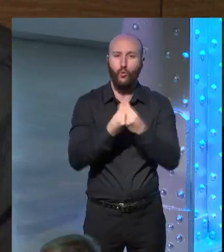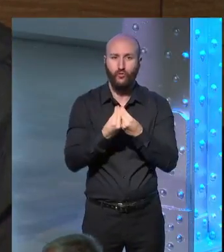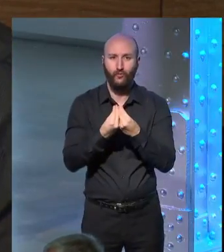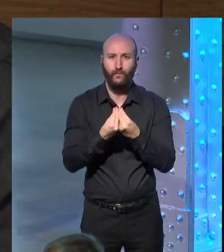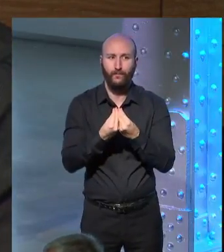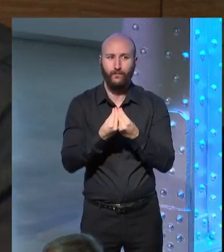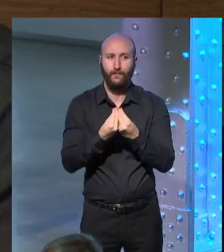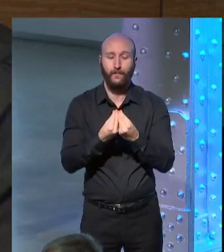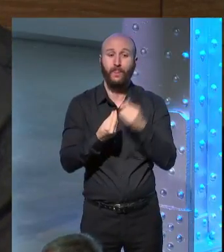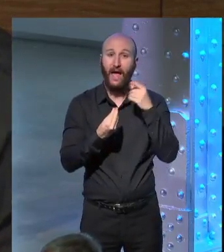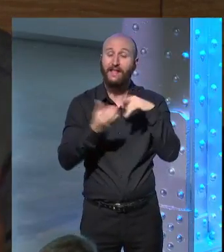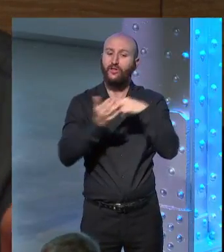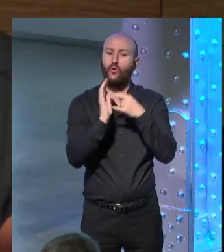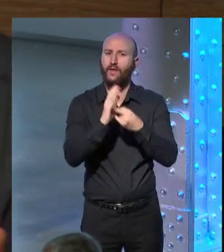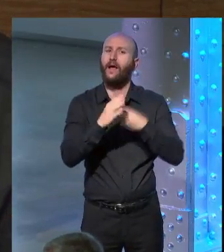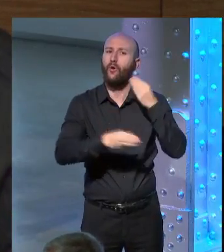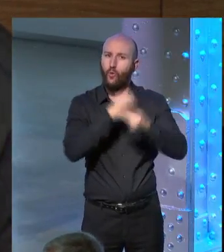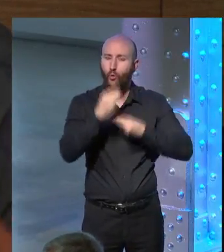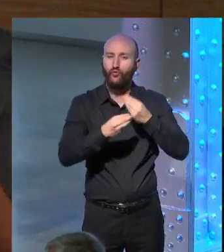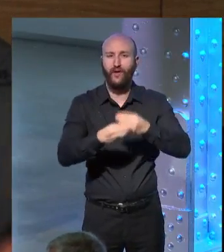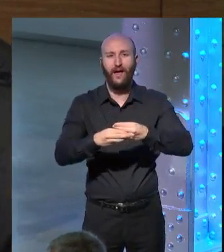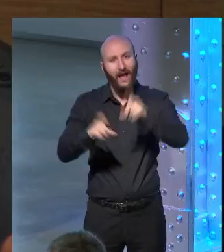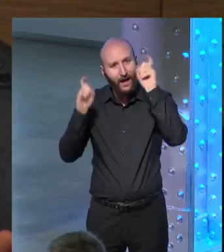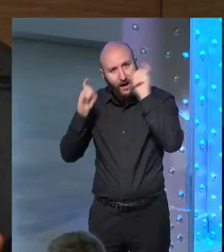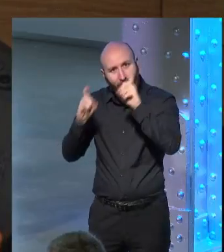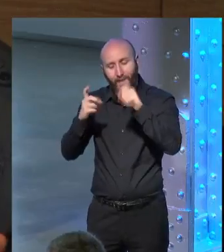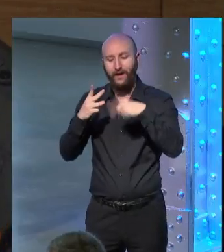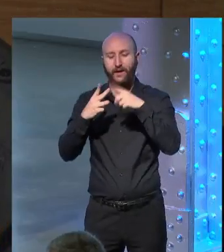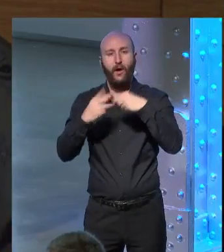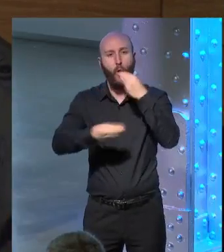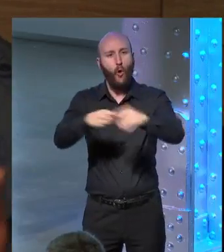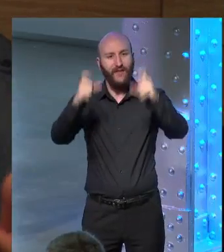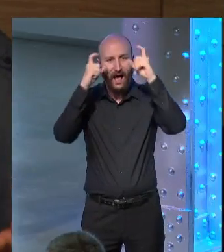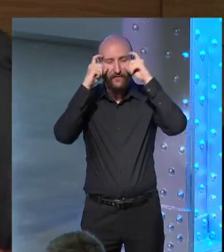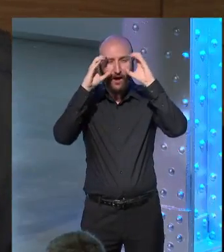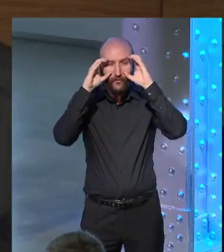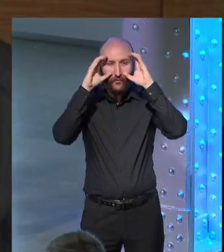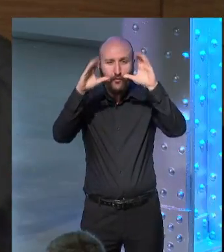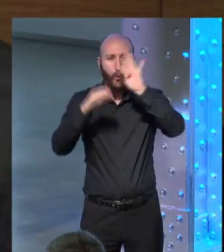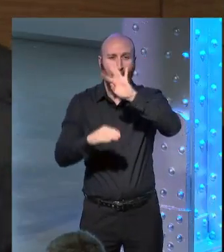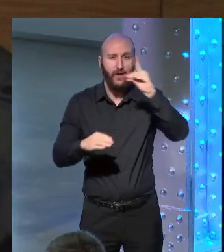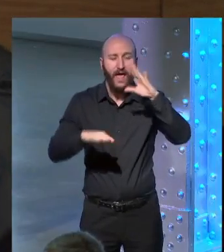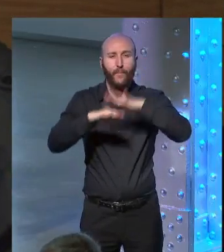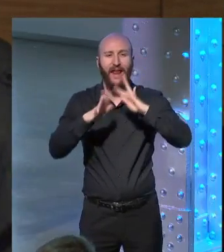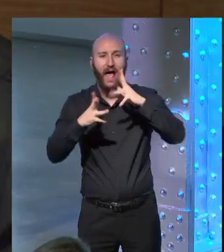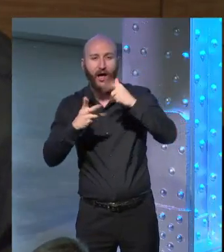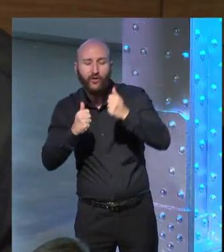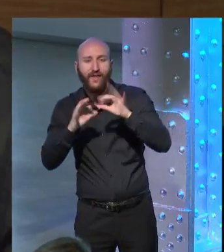dando la tecnología la utilizan para dar la educación, utilizan gafas virtuales para dar clases de geografía o de